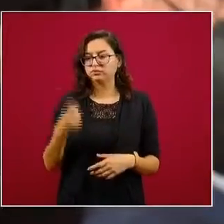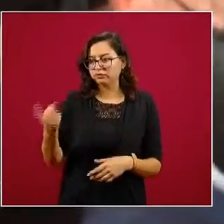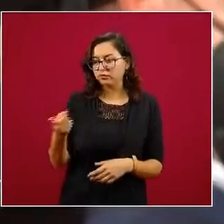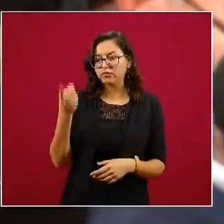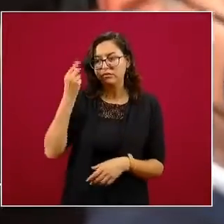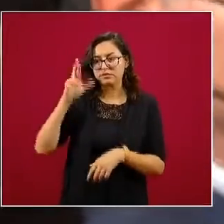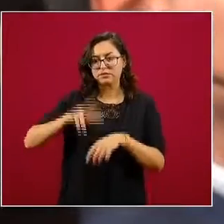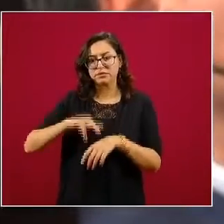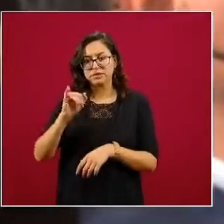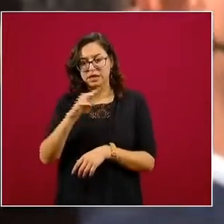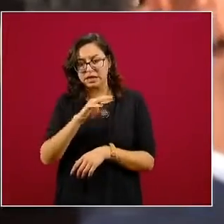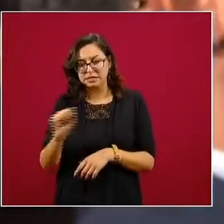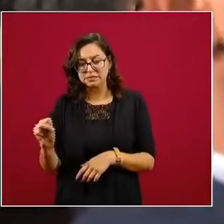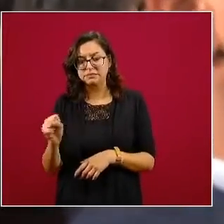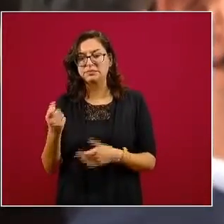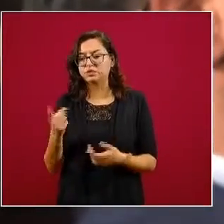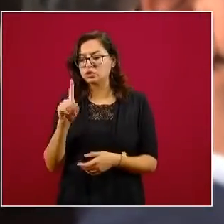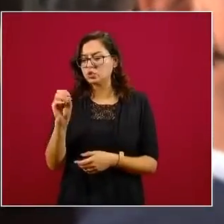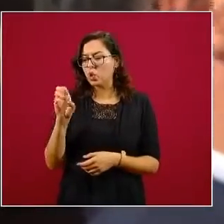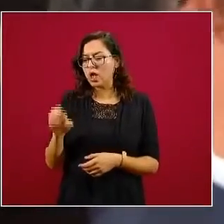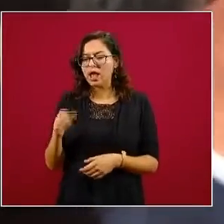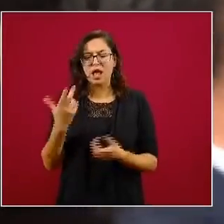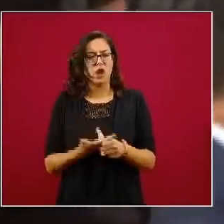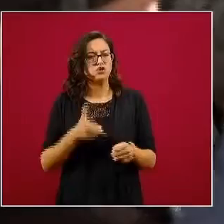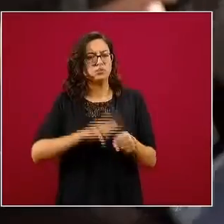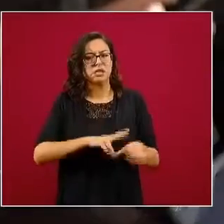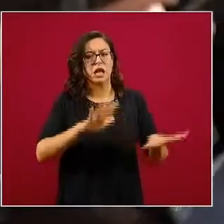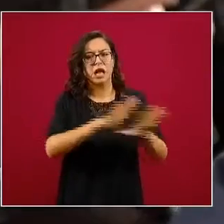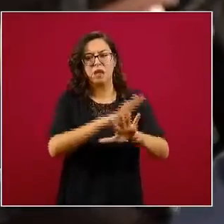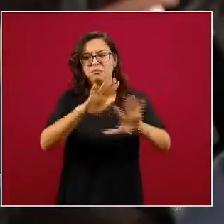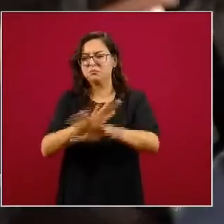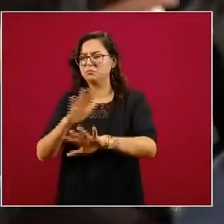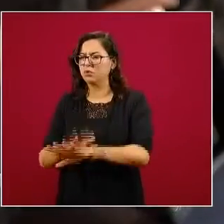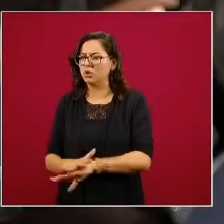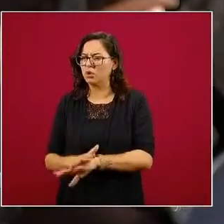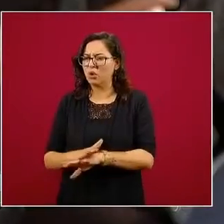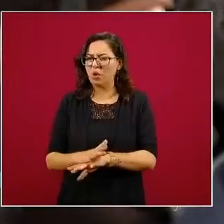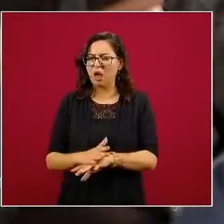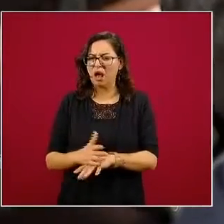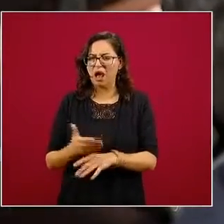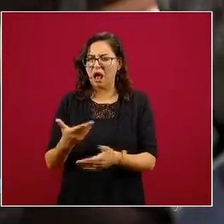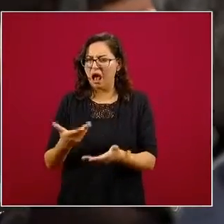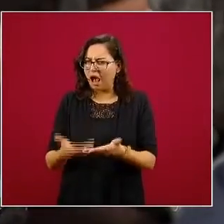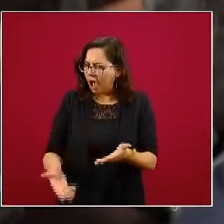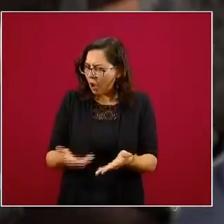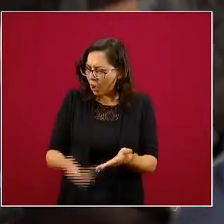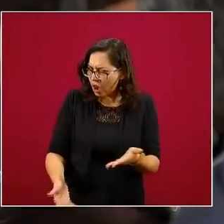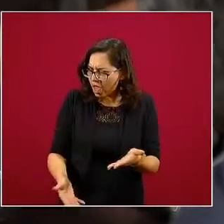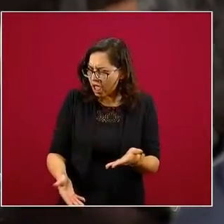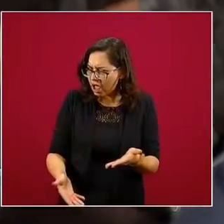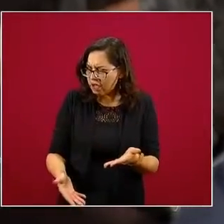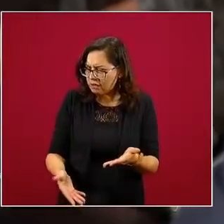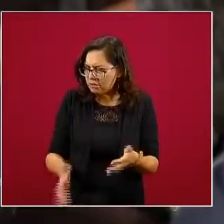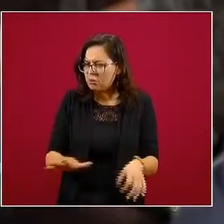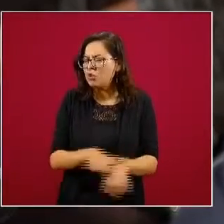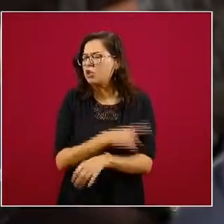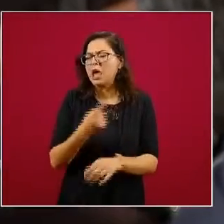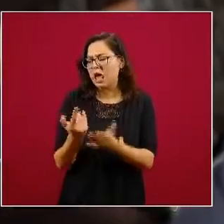sobre dónde debemos dirigir nuestra atención, unidos y unidas. Se trata de una respuesta de